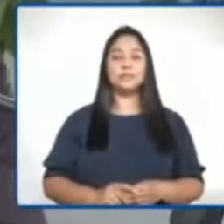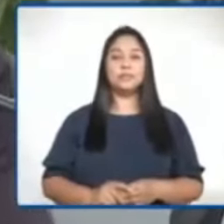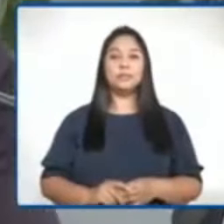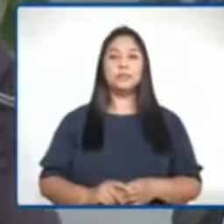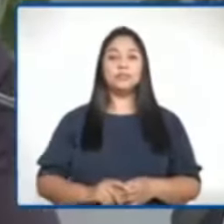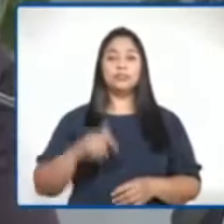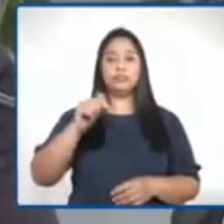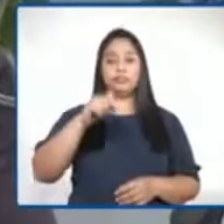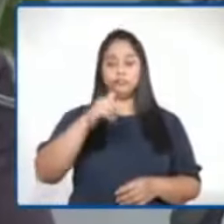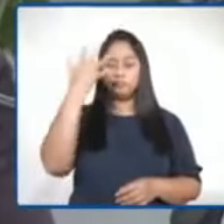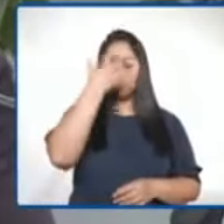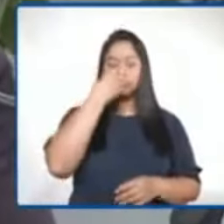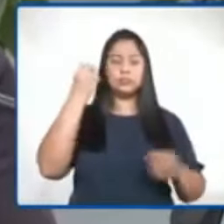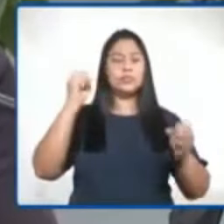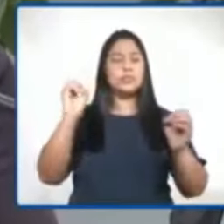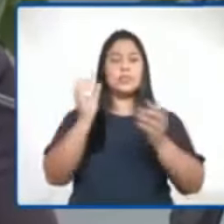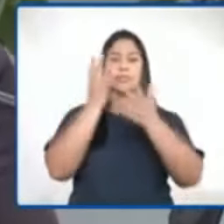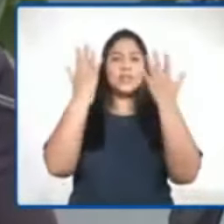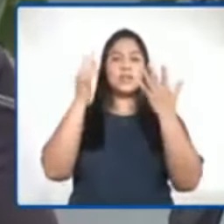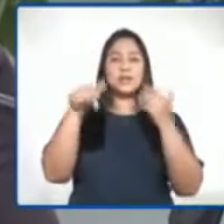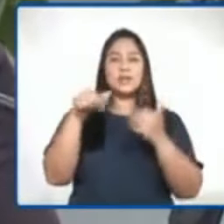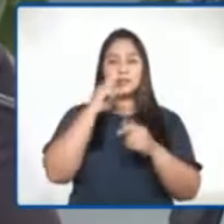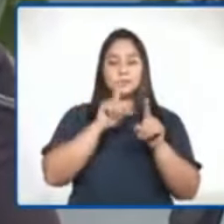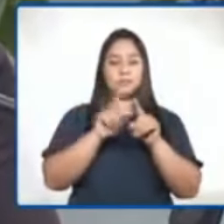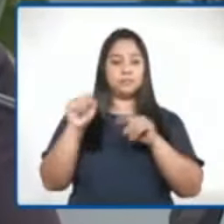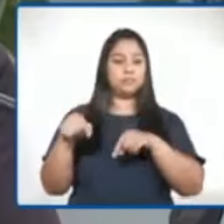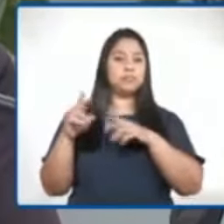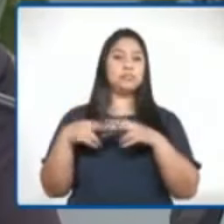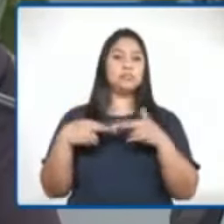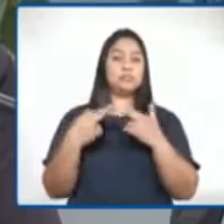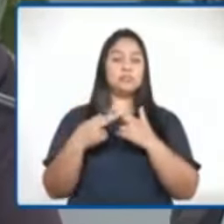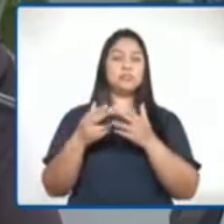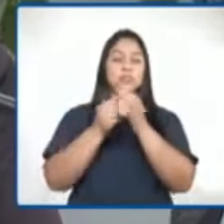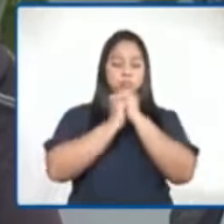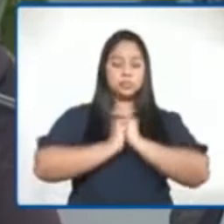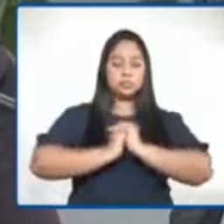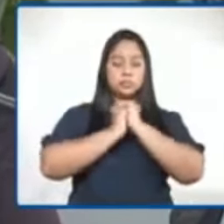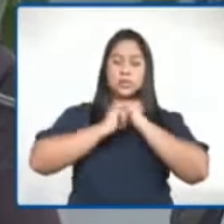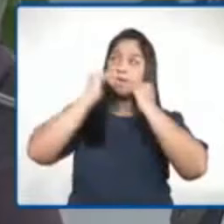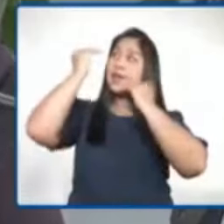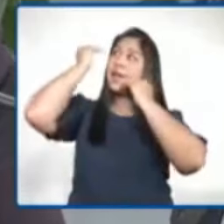Esta hermosa mañana nos han invocado a que le demos gracias a Dios